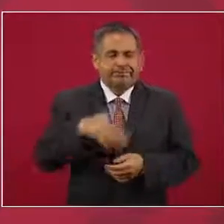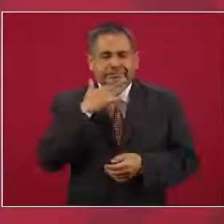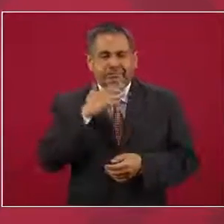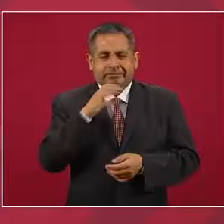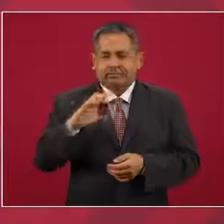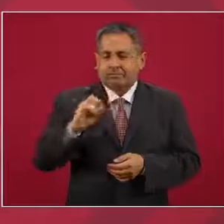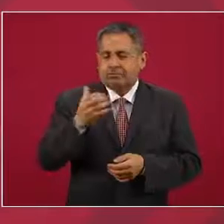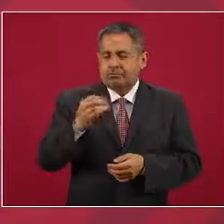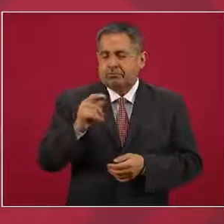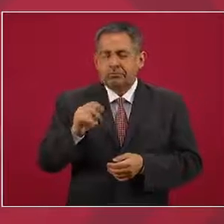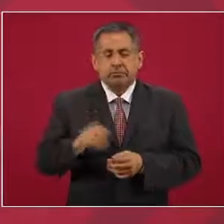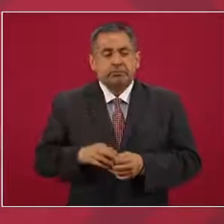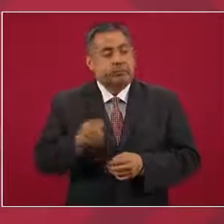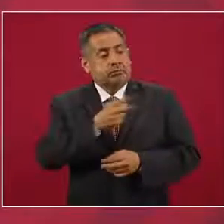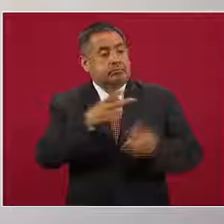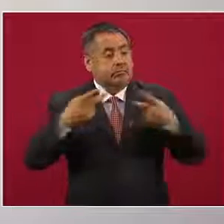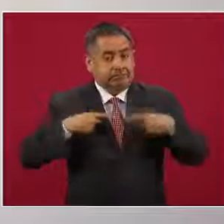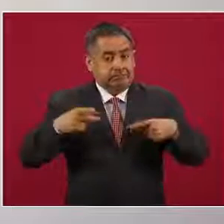autorizar el presupuesto,